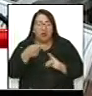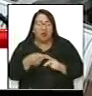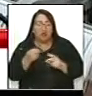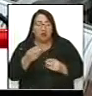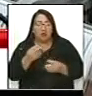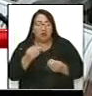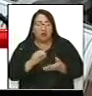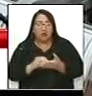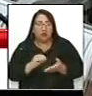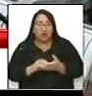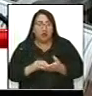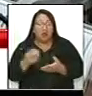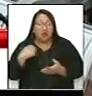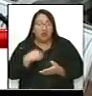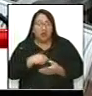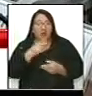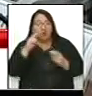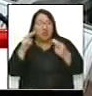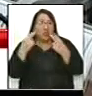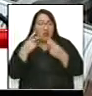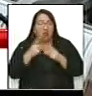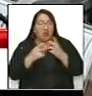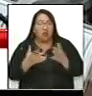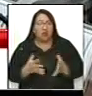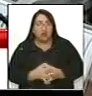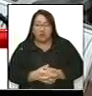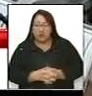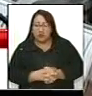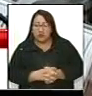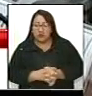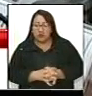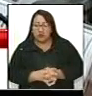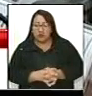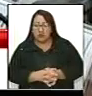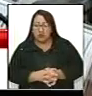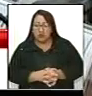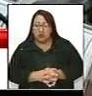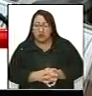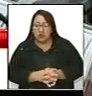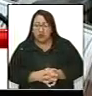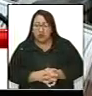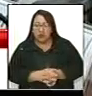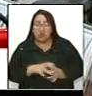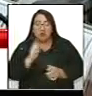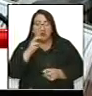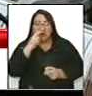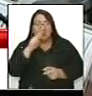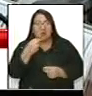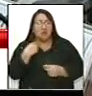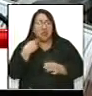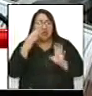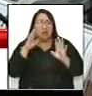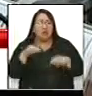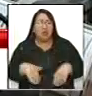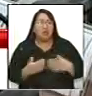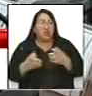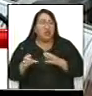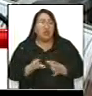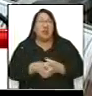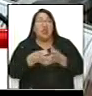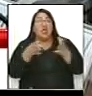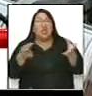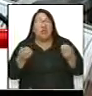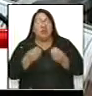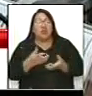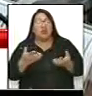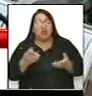porque muchas veces hemos sido miradas de una manera, como se puede decir, mal, porque hacemos grandes y